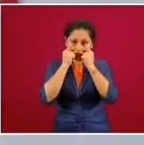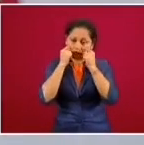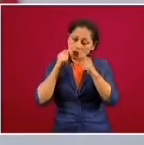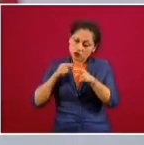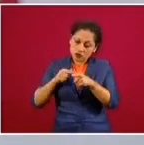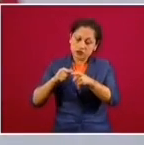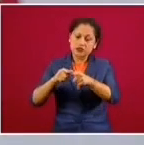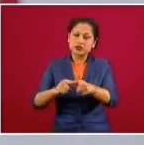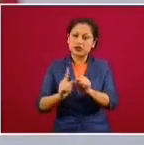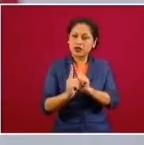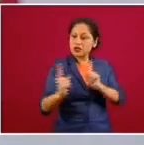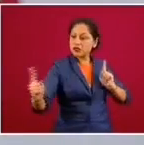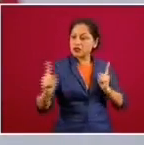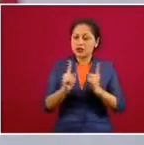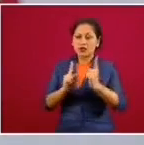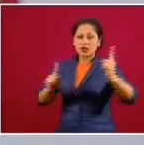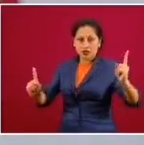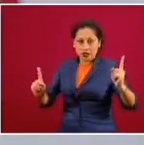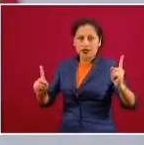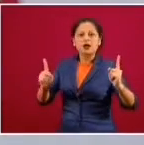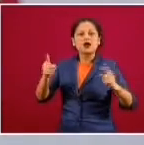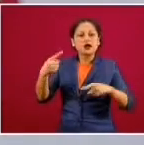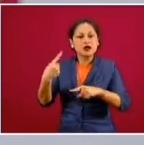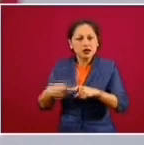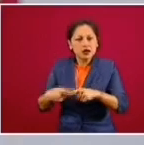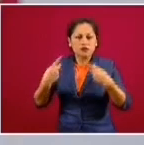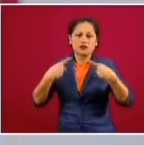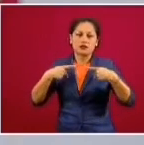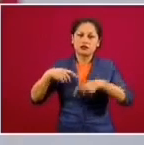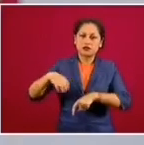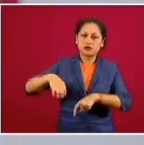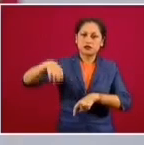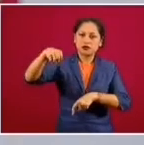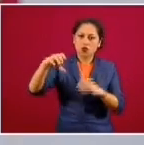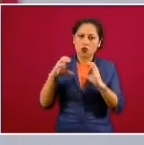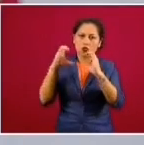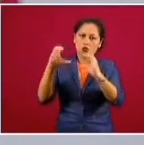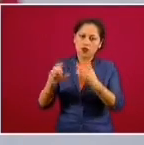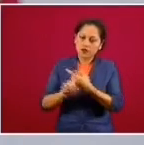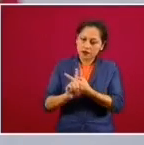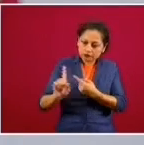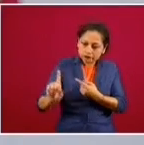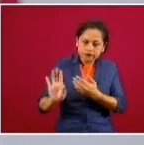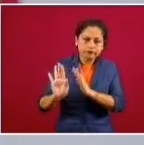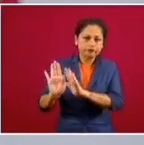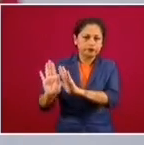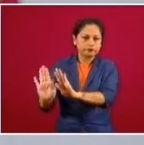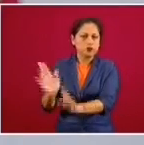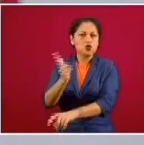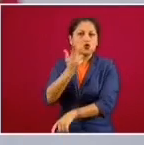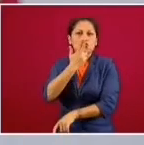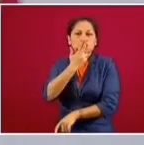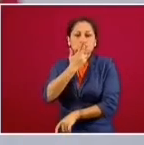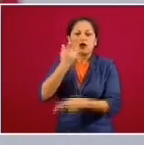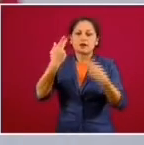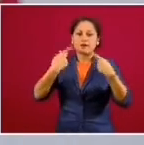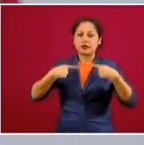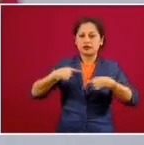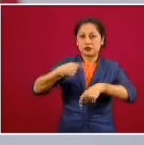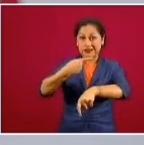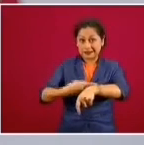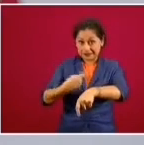personas adultas mayores y las personas que tienen enfermedades crónicas que los hacen más susceptibles